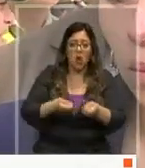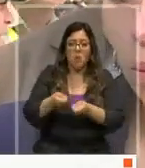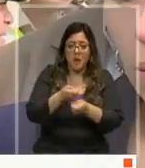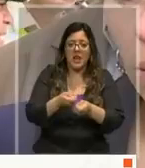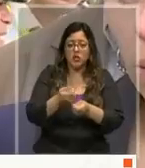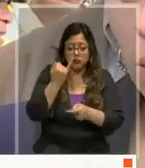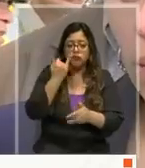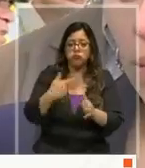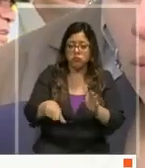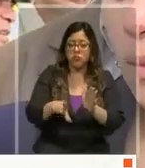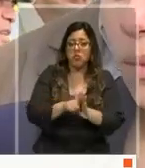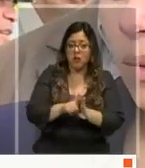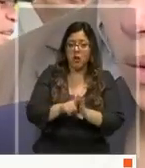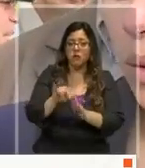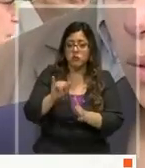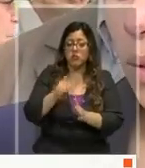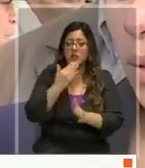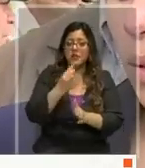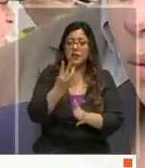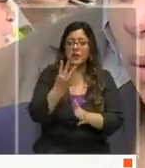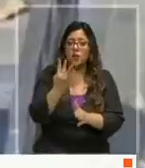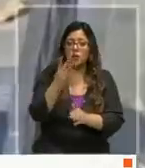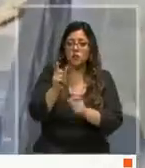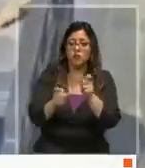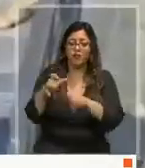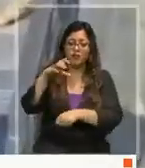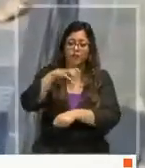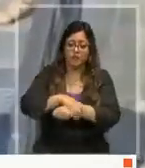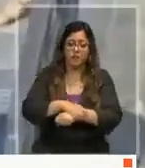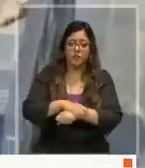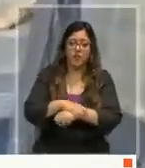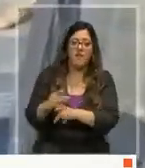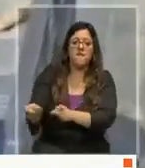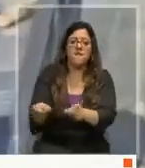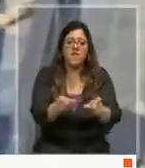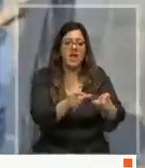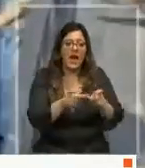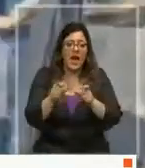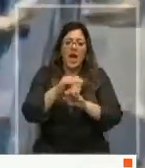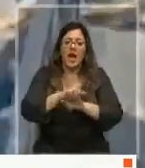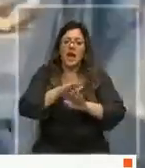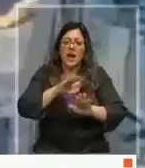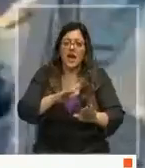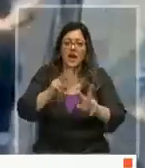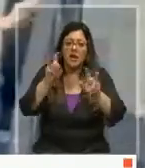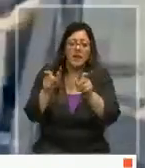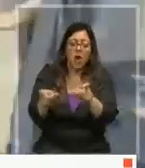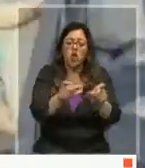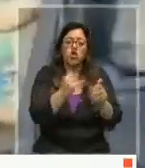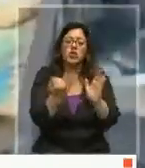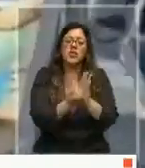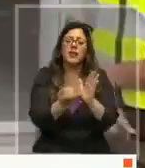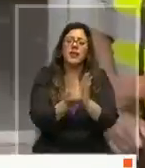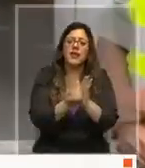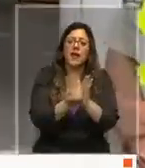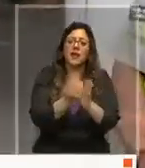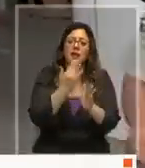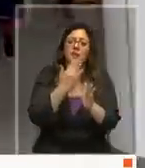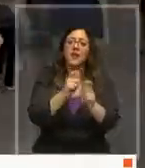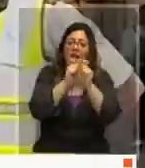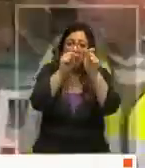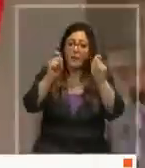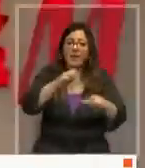principalmente, y 34 personas que han sido detenidas. Fiscalizaciones preventivas que van desde controles de identidad a campañas